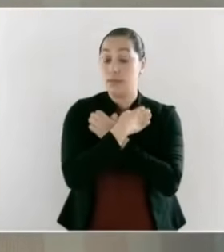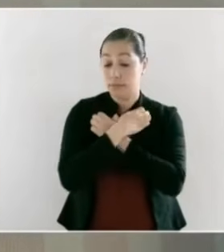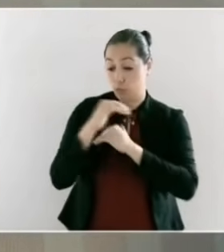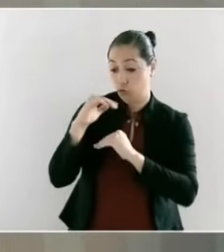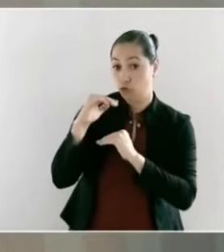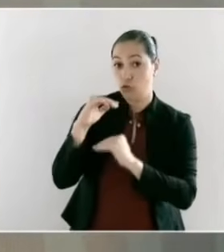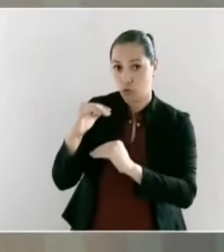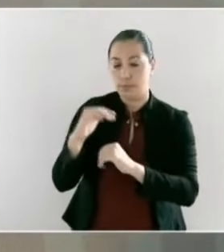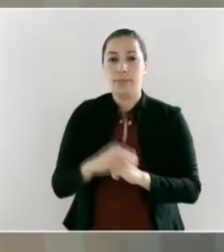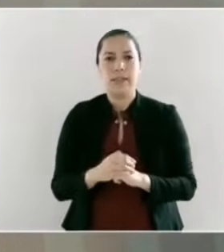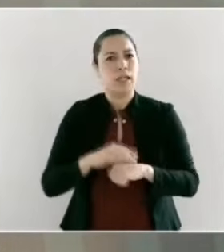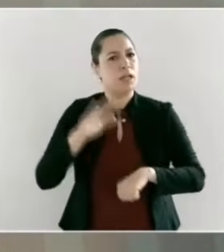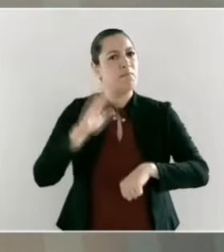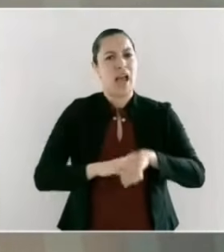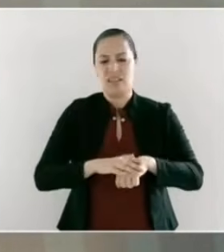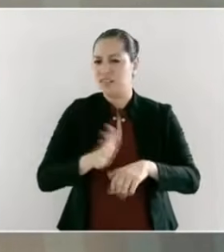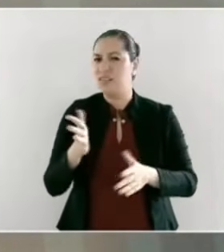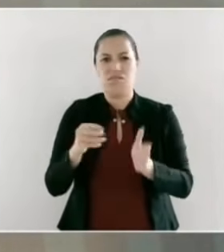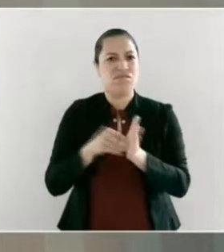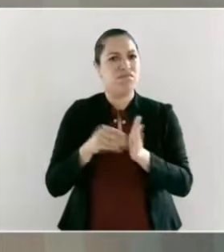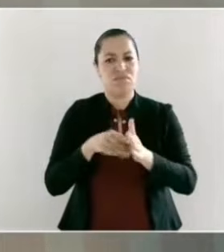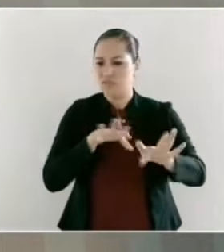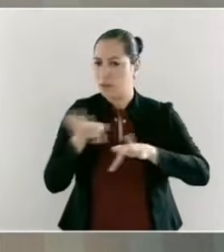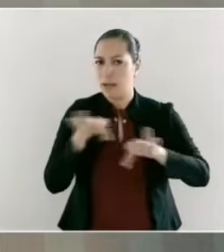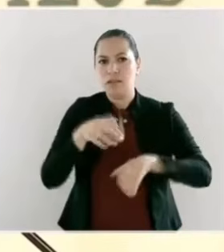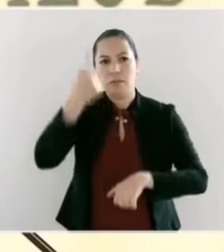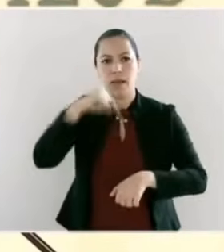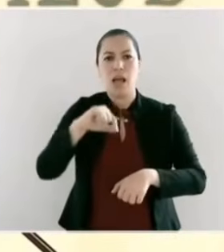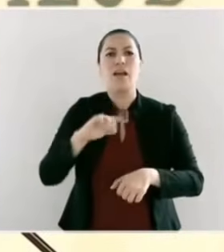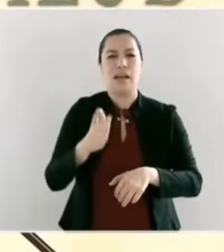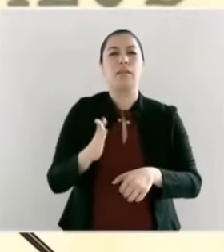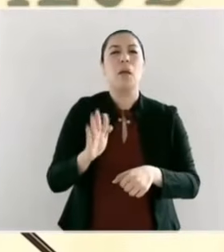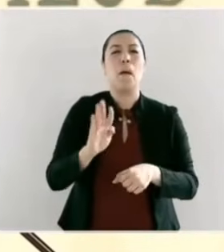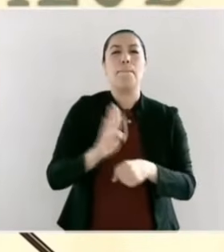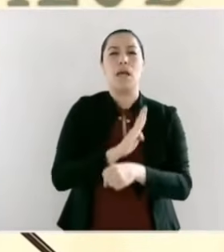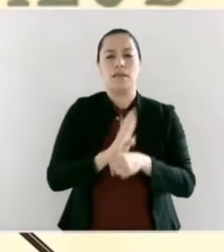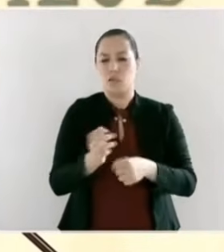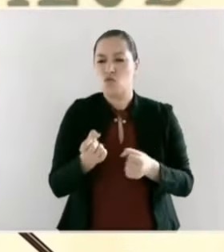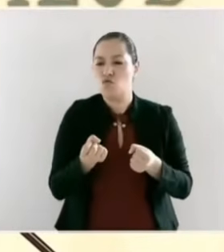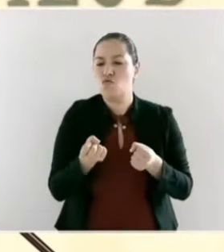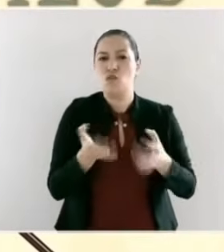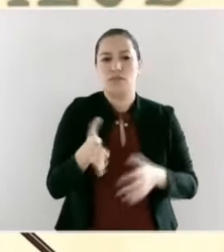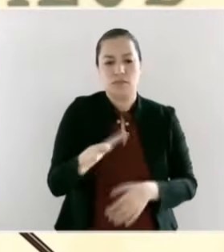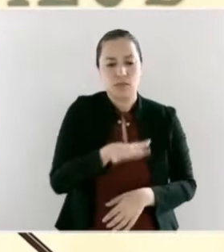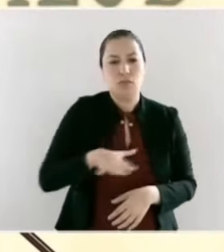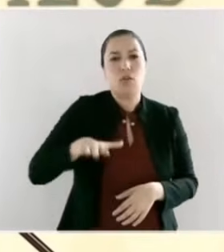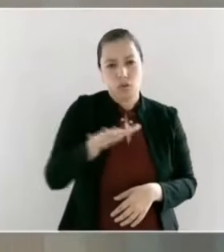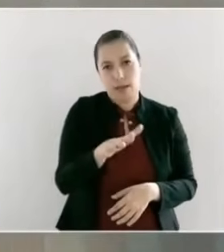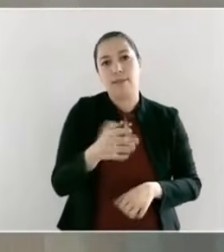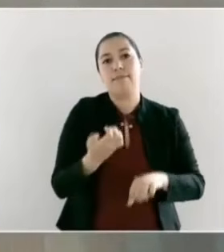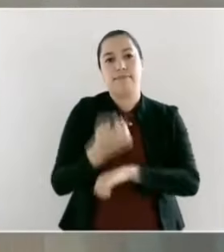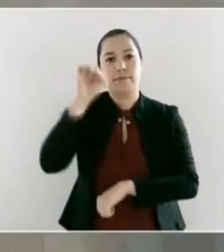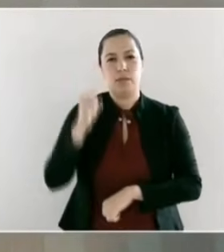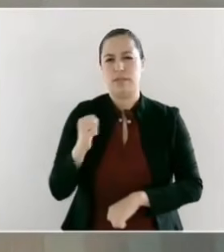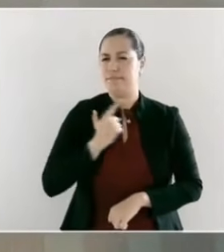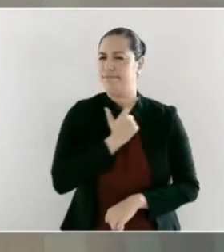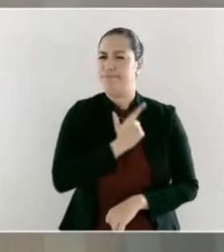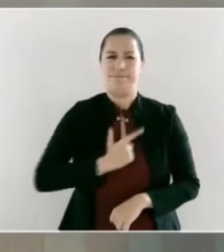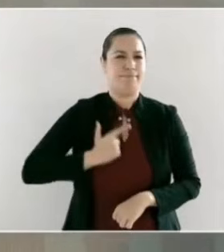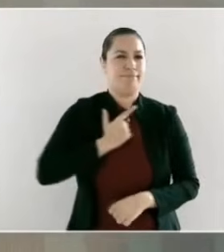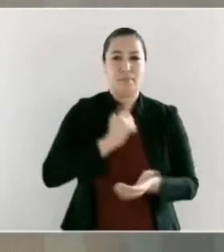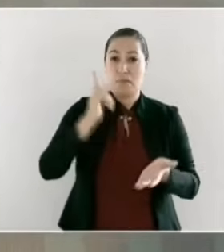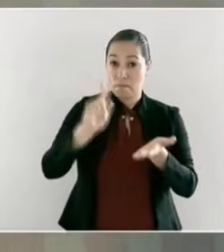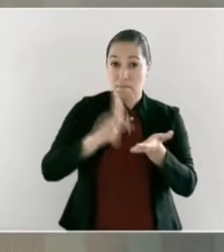a seguir trabajando en beneficio de nuestro pueblo. Me dio mucho gusto estar aquí de